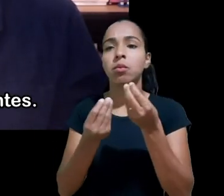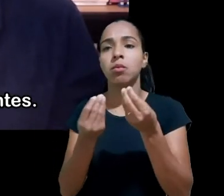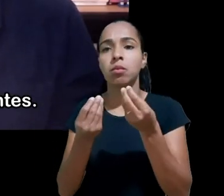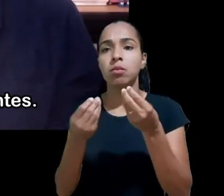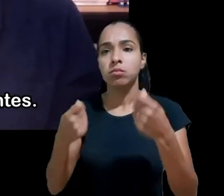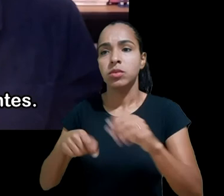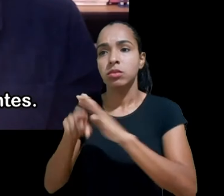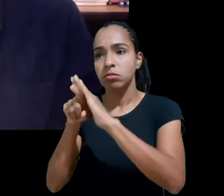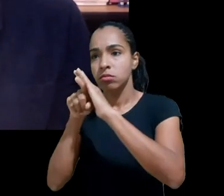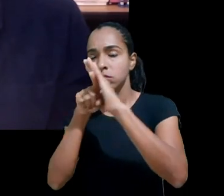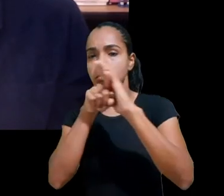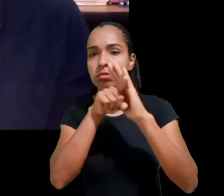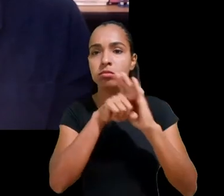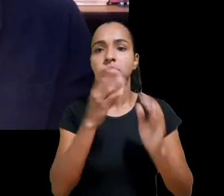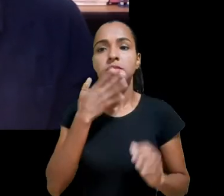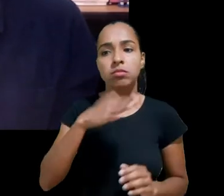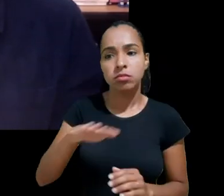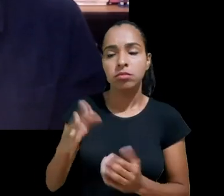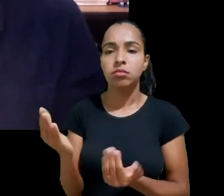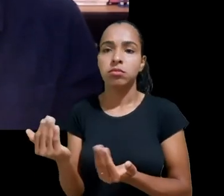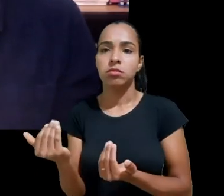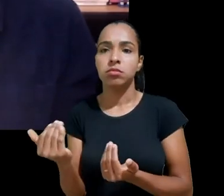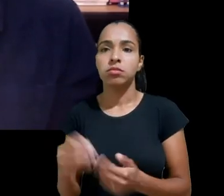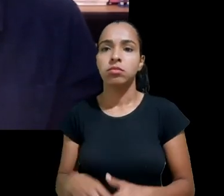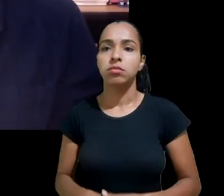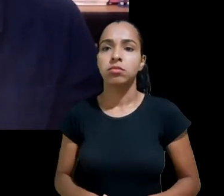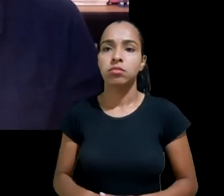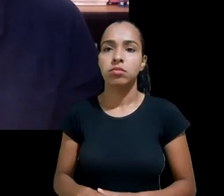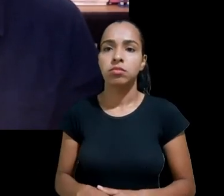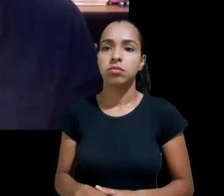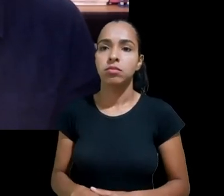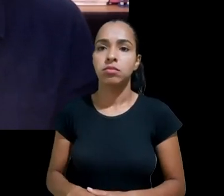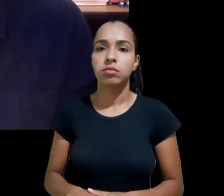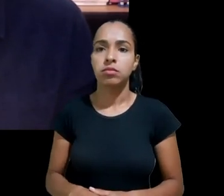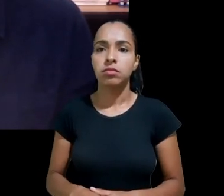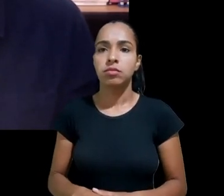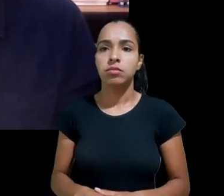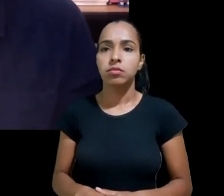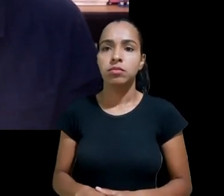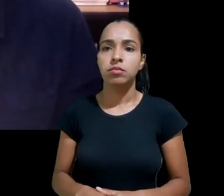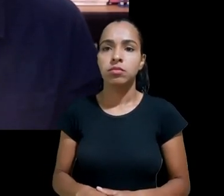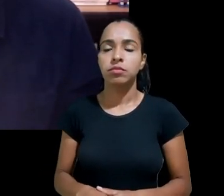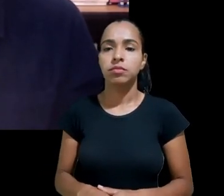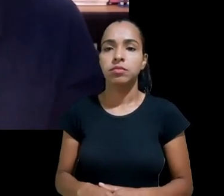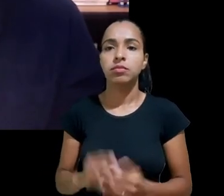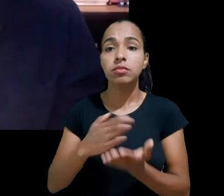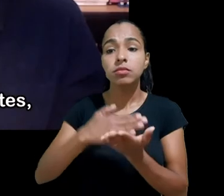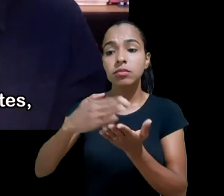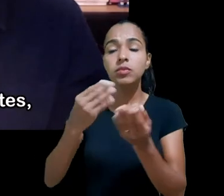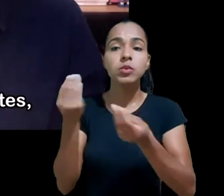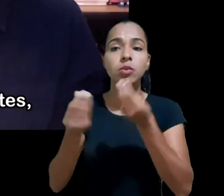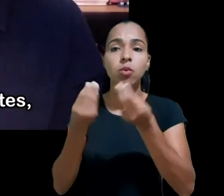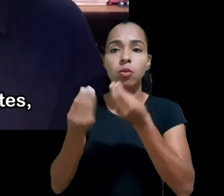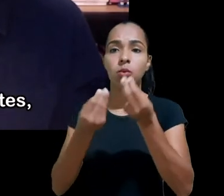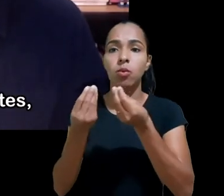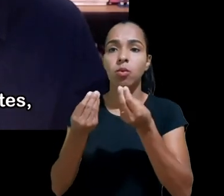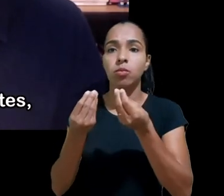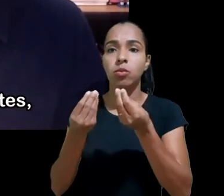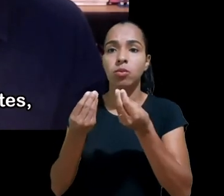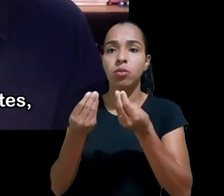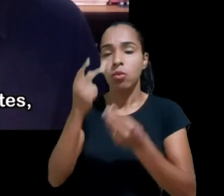niñas y adolescentes esta es una iniciativa que fue levantada a partir de una consulta ciudadana y